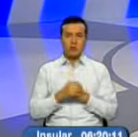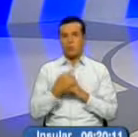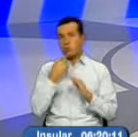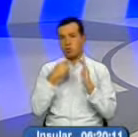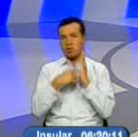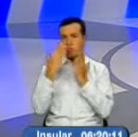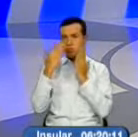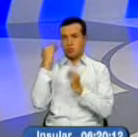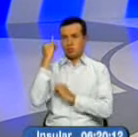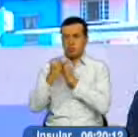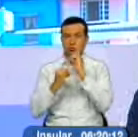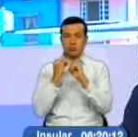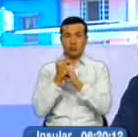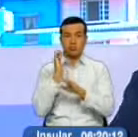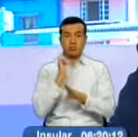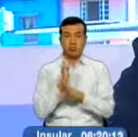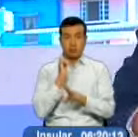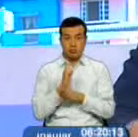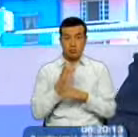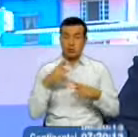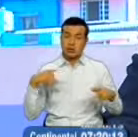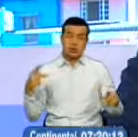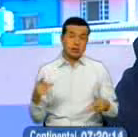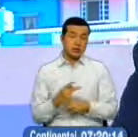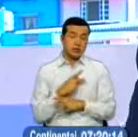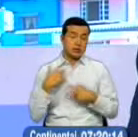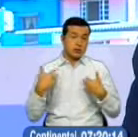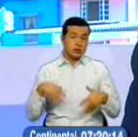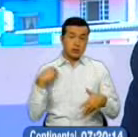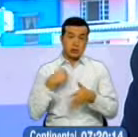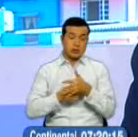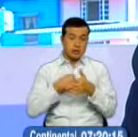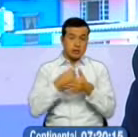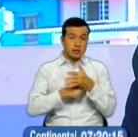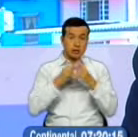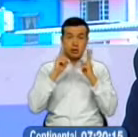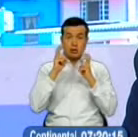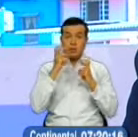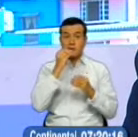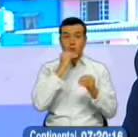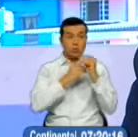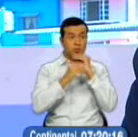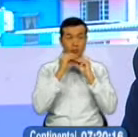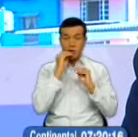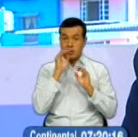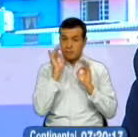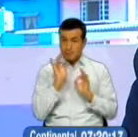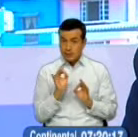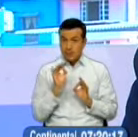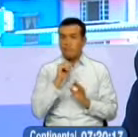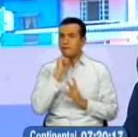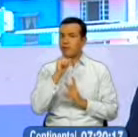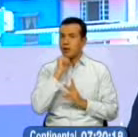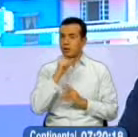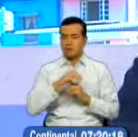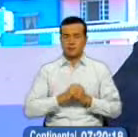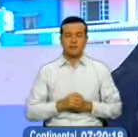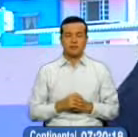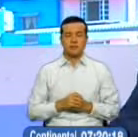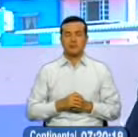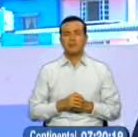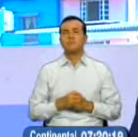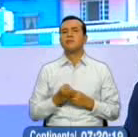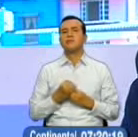parámetros internacionales, el Ecuador tiene un enorme desafío en materia de reducción de la desnutrición infantil. Hay